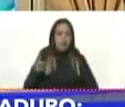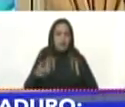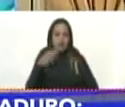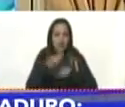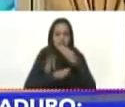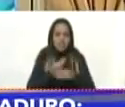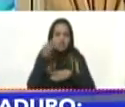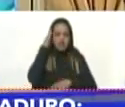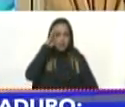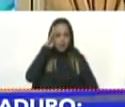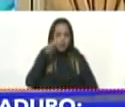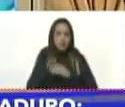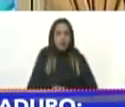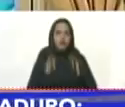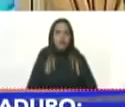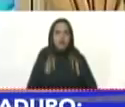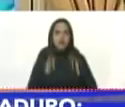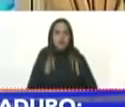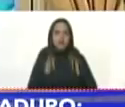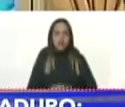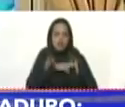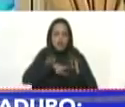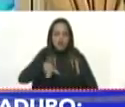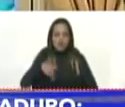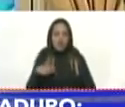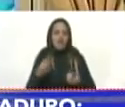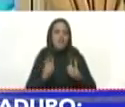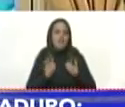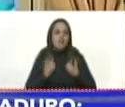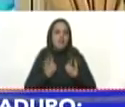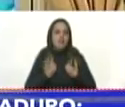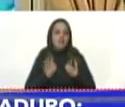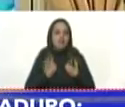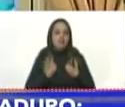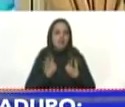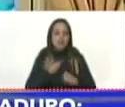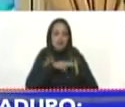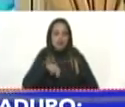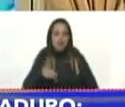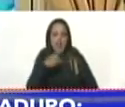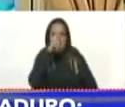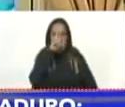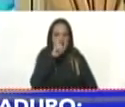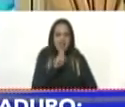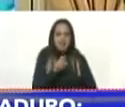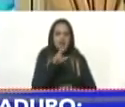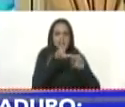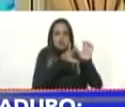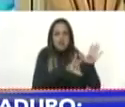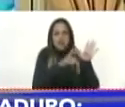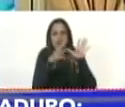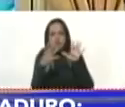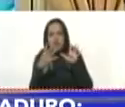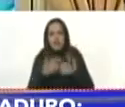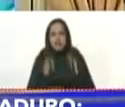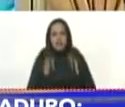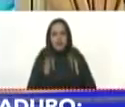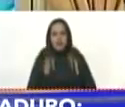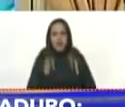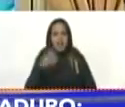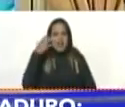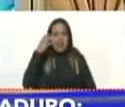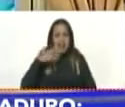el futuro. Ya nosotros lo vivimos. Nosotros lo vivimos entre el año 89 con el Caracazo.